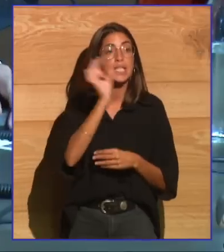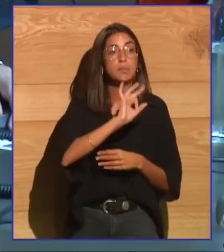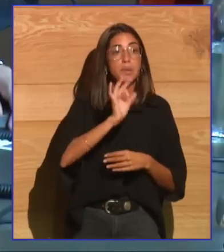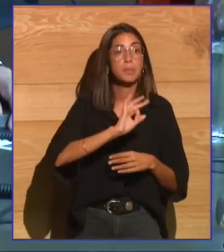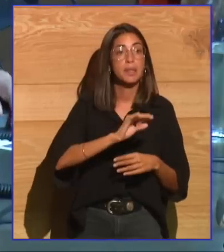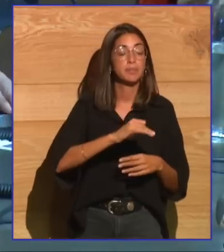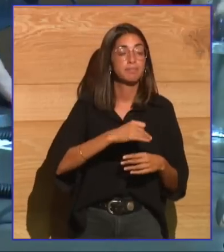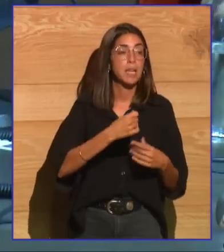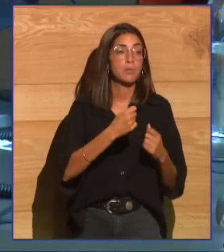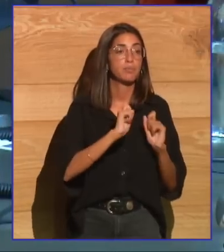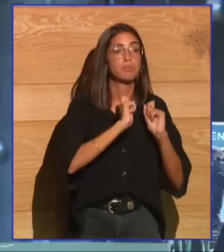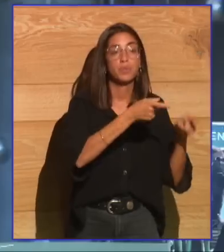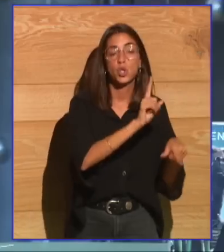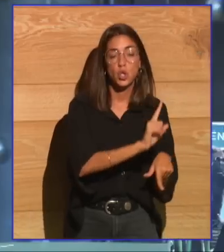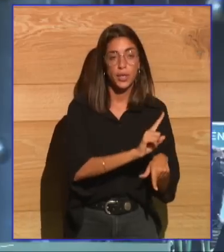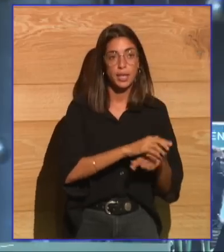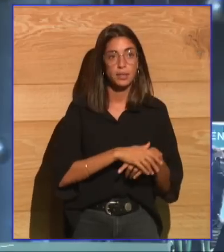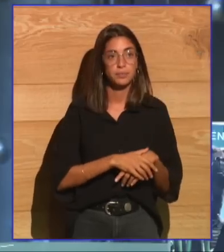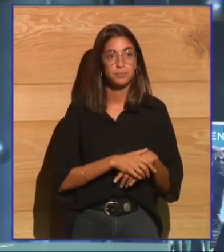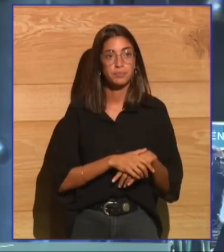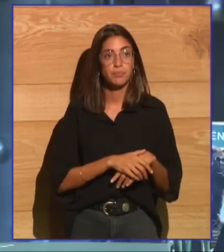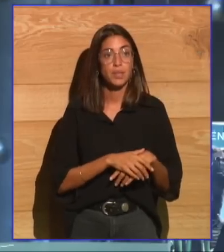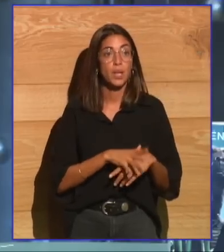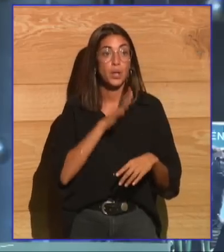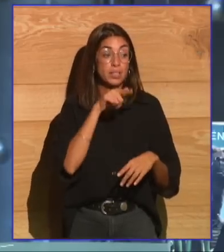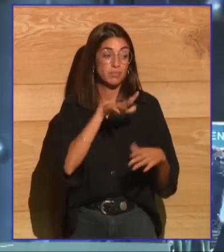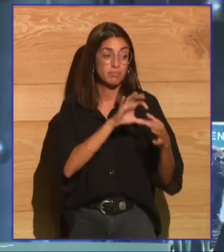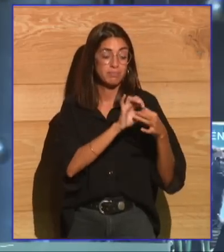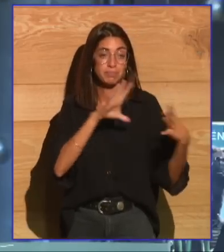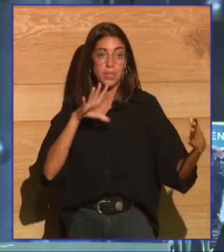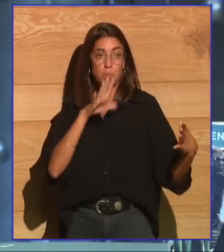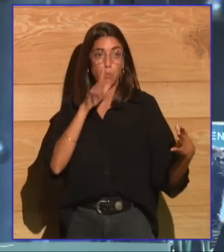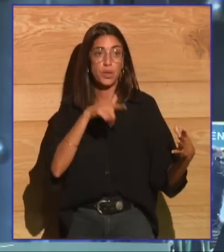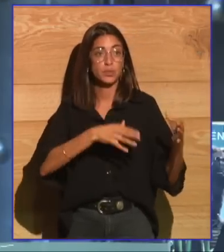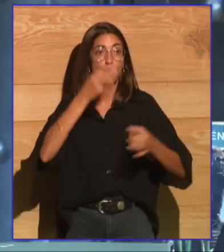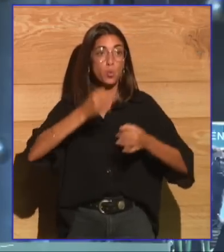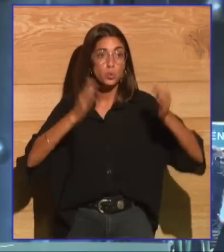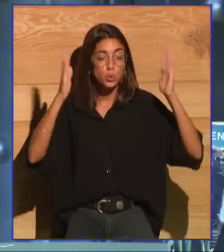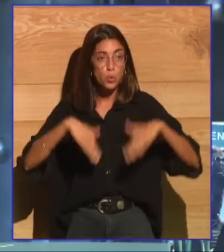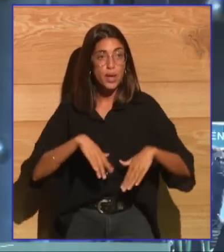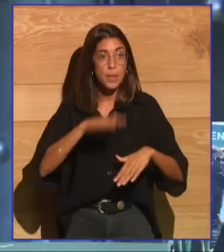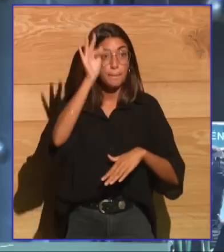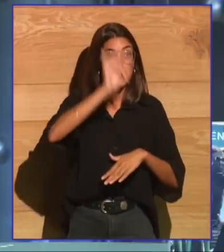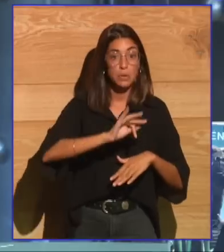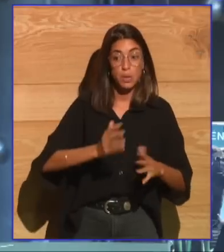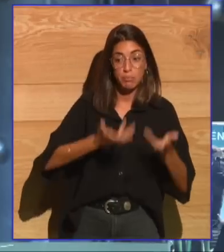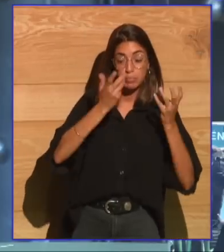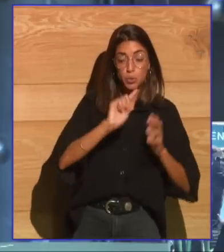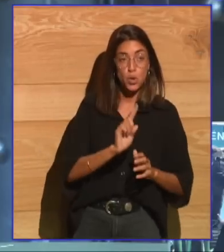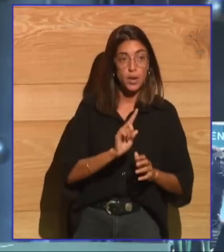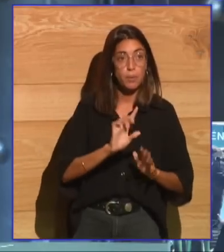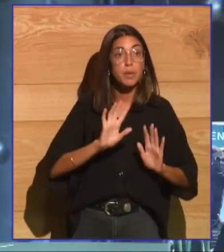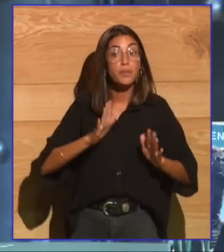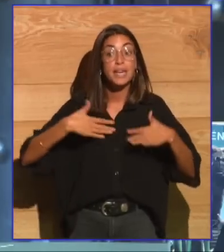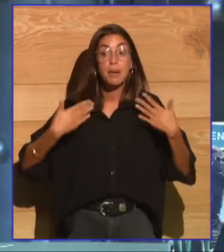al así es que si es que da igual porque no más de eso porque muchas veces cuando dices mira qué injusto que esta película no ganó de repente ganó una que